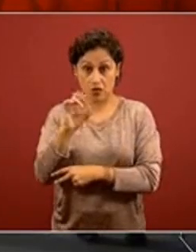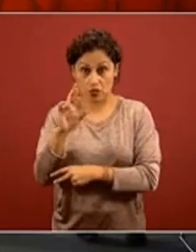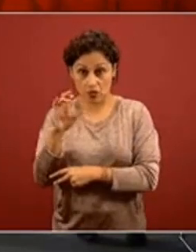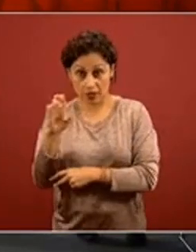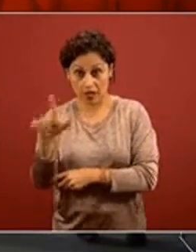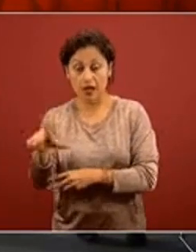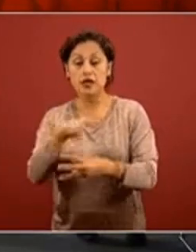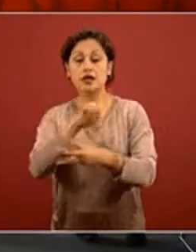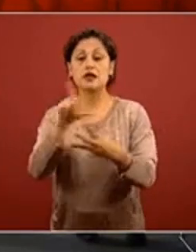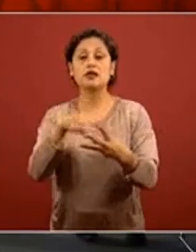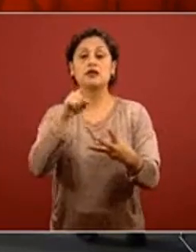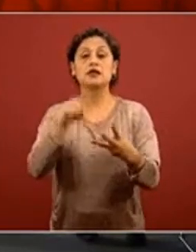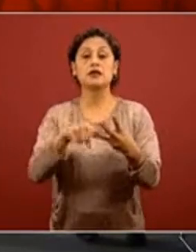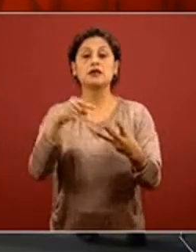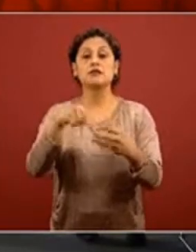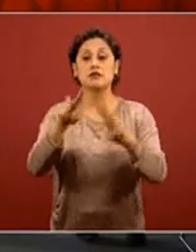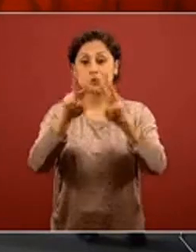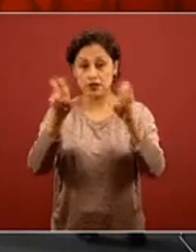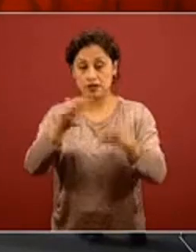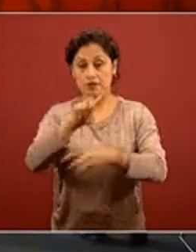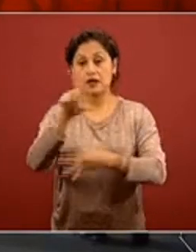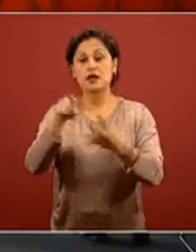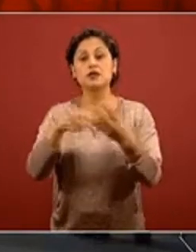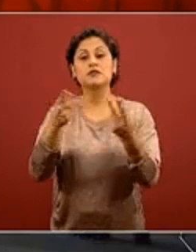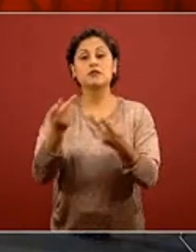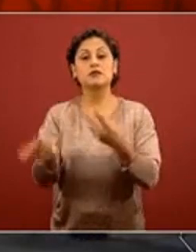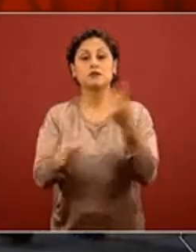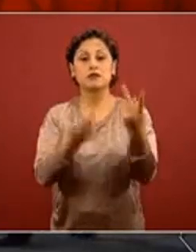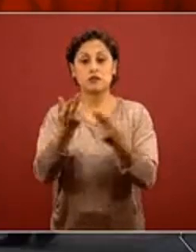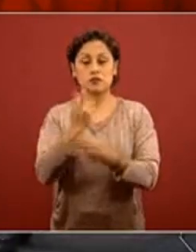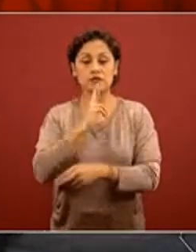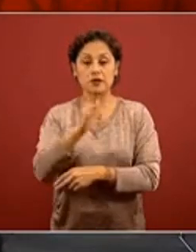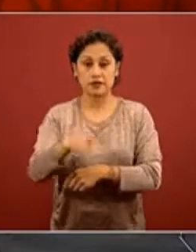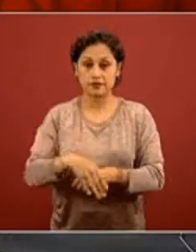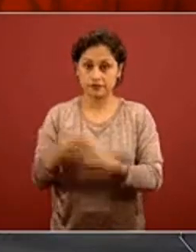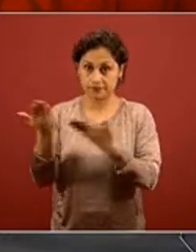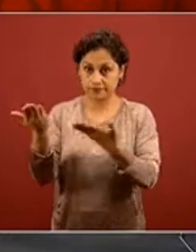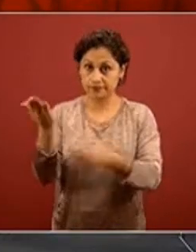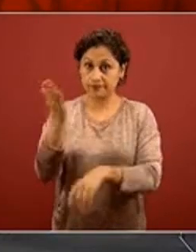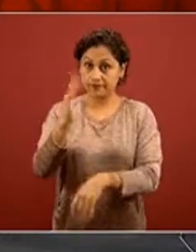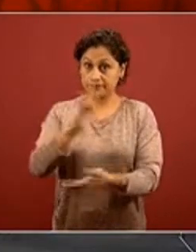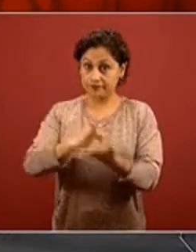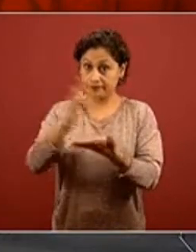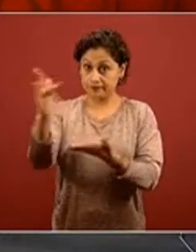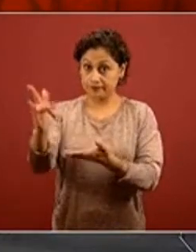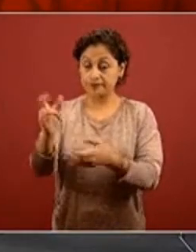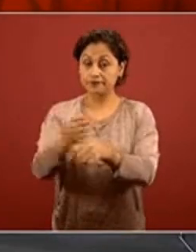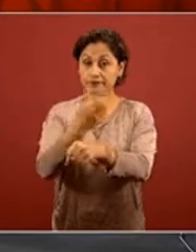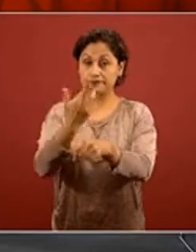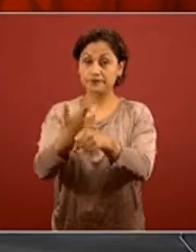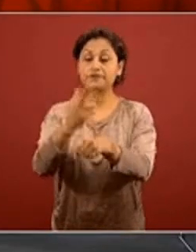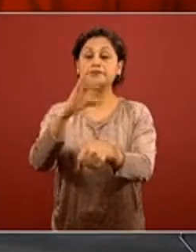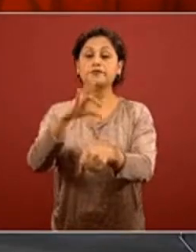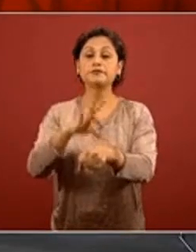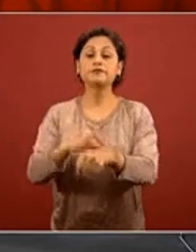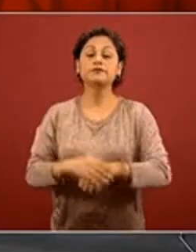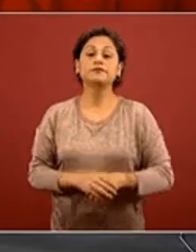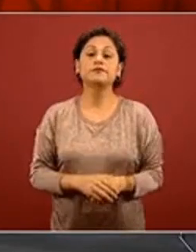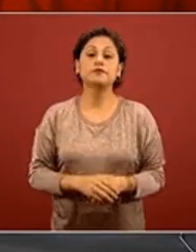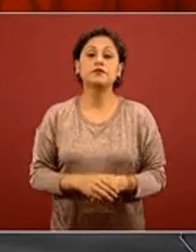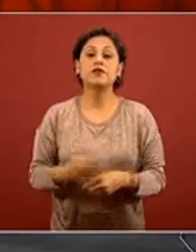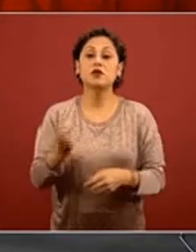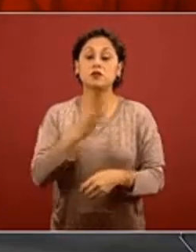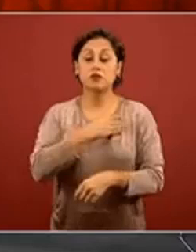abrimos a preguntas y respuestas. Doctor Alomía. Muchas gracias, señor secretario. Buenas tardes con todas y todos. Vamos a iniciar